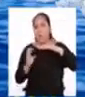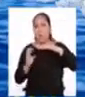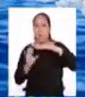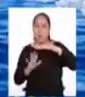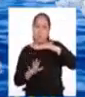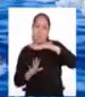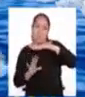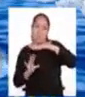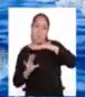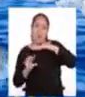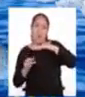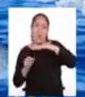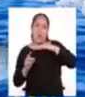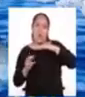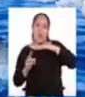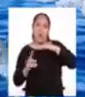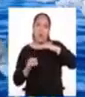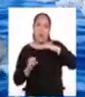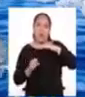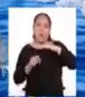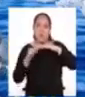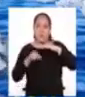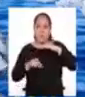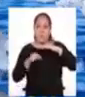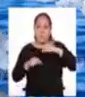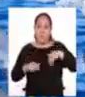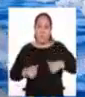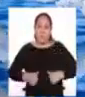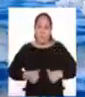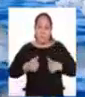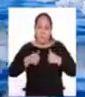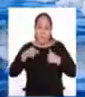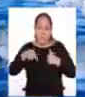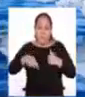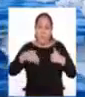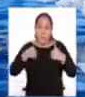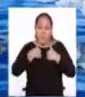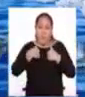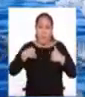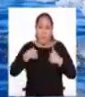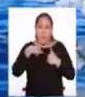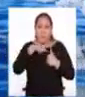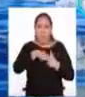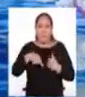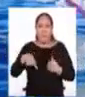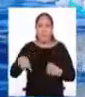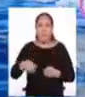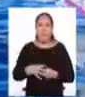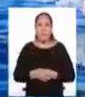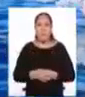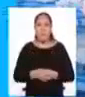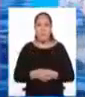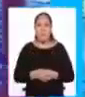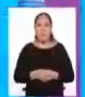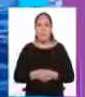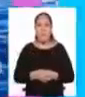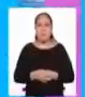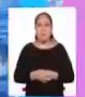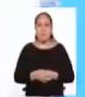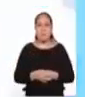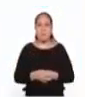o 5 grados, que es suficiente para la supervivencia de ciertas especies.